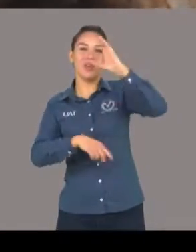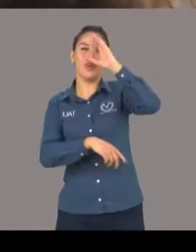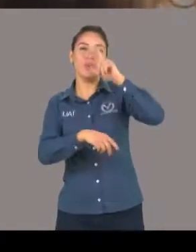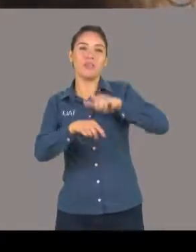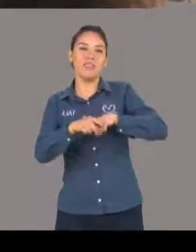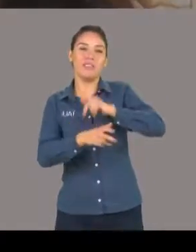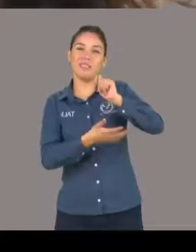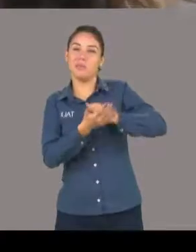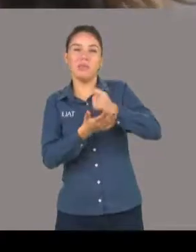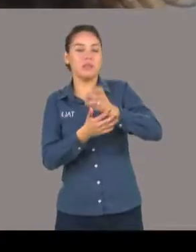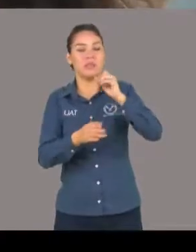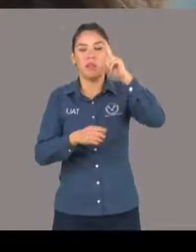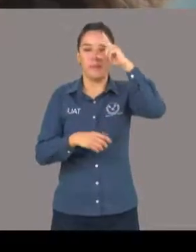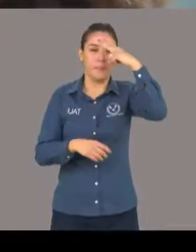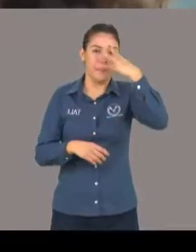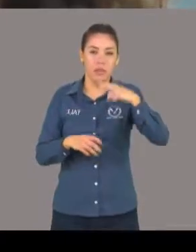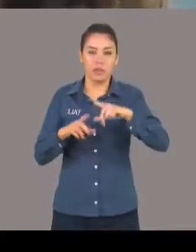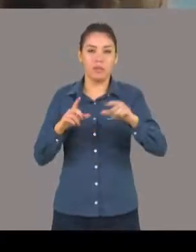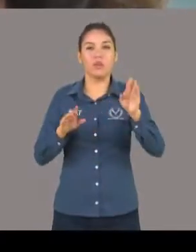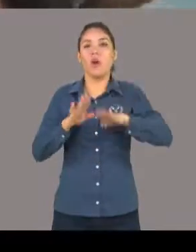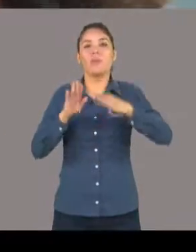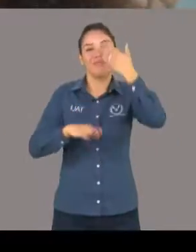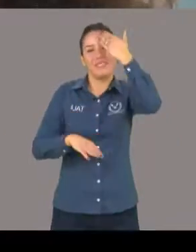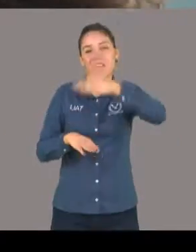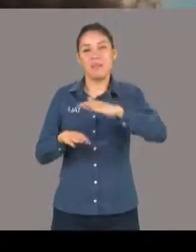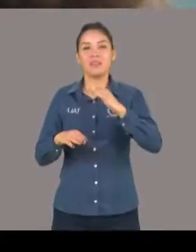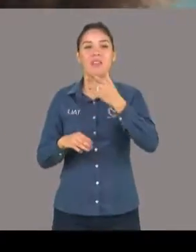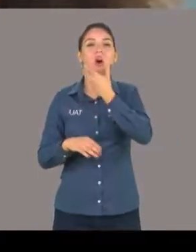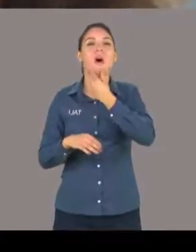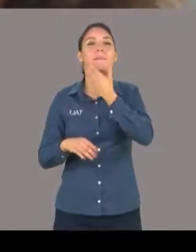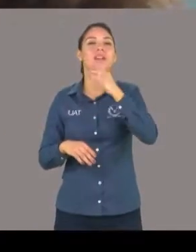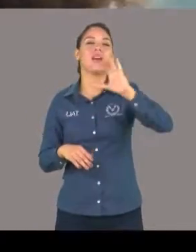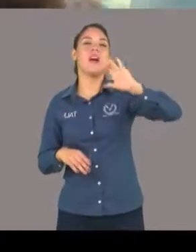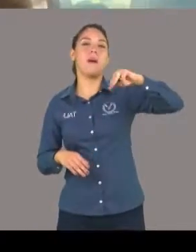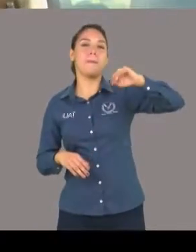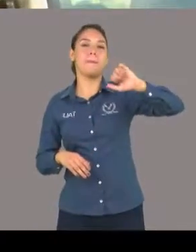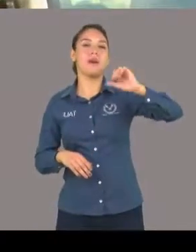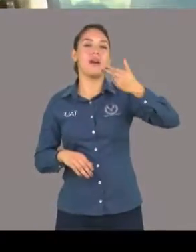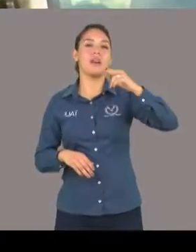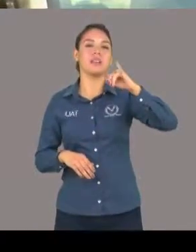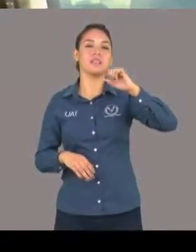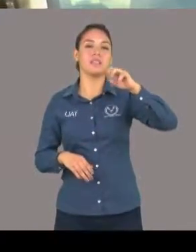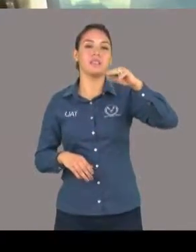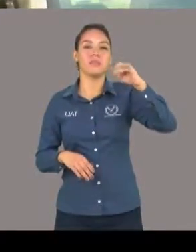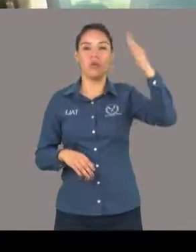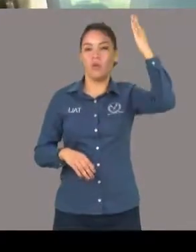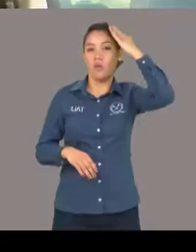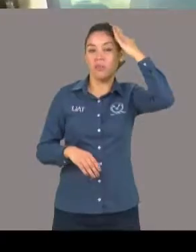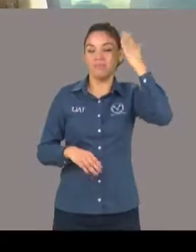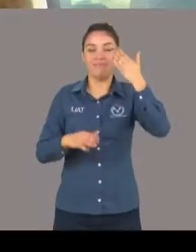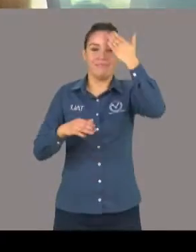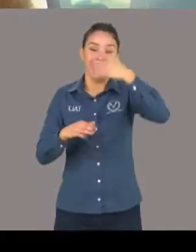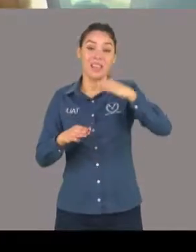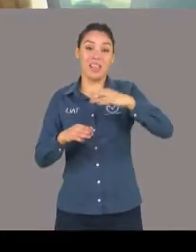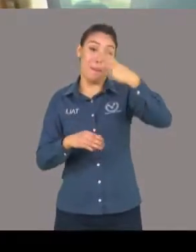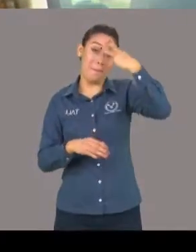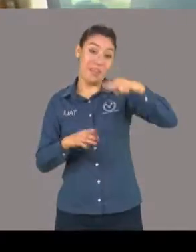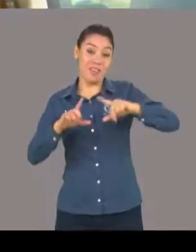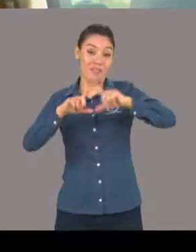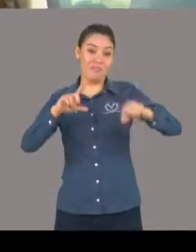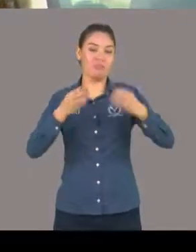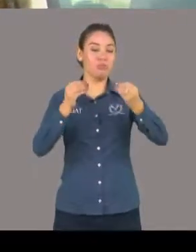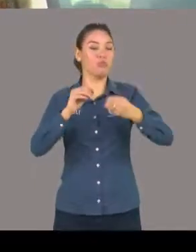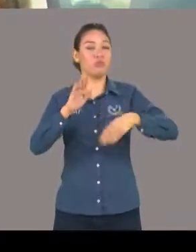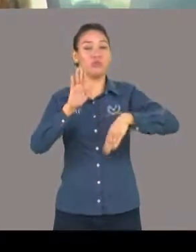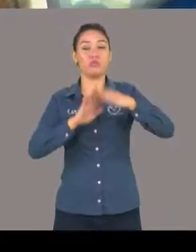aquí. Y cómo vaya, cómo el machismo reina bastante sobre la